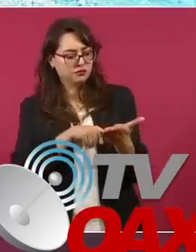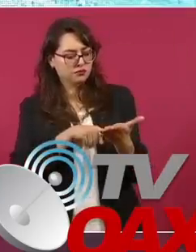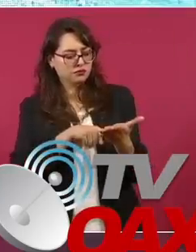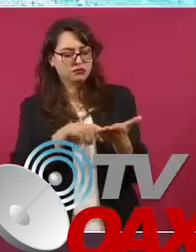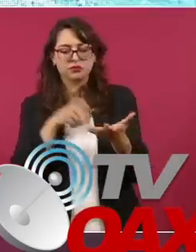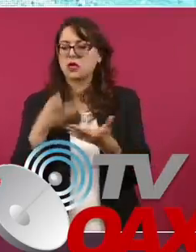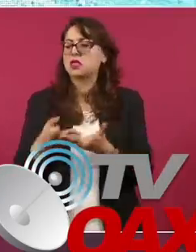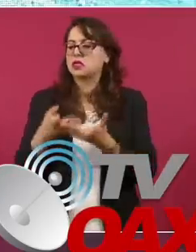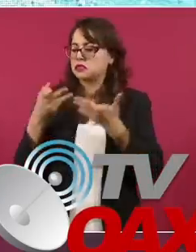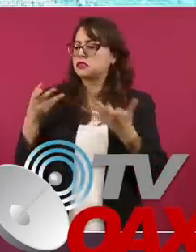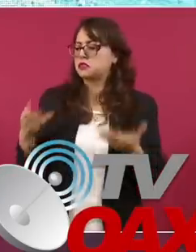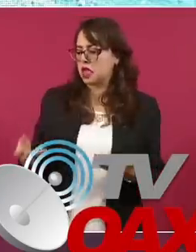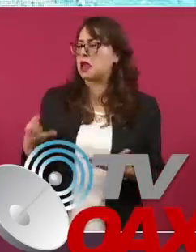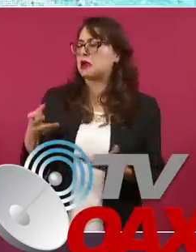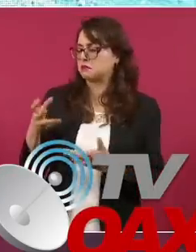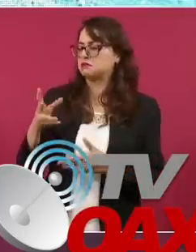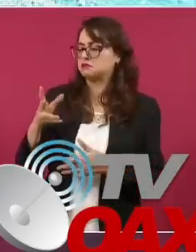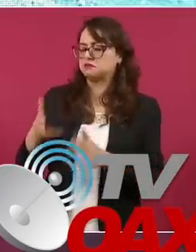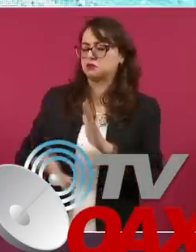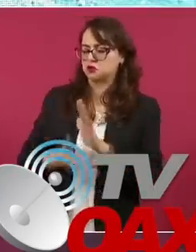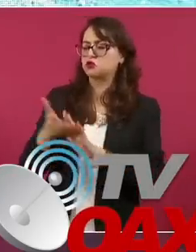9.500 millones de pesos.